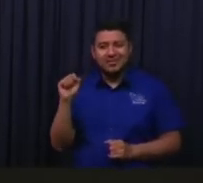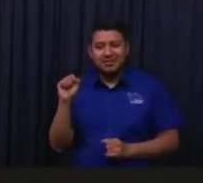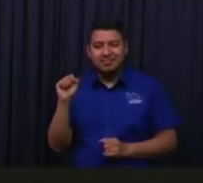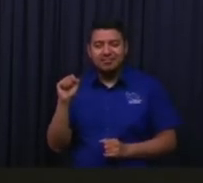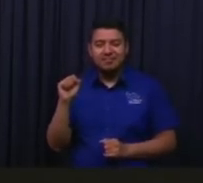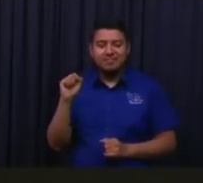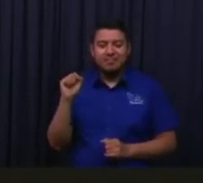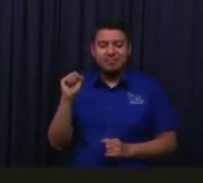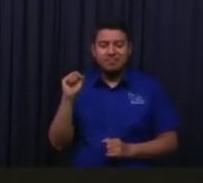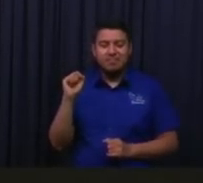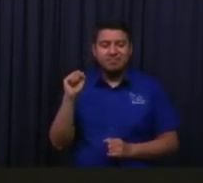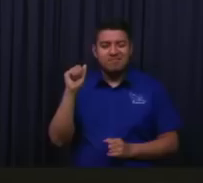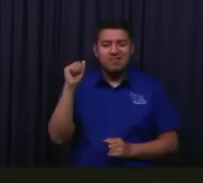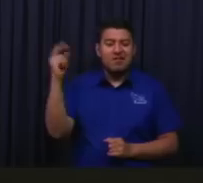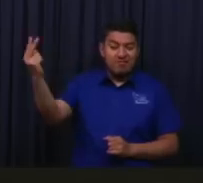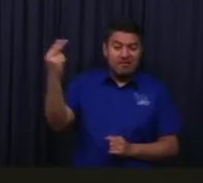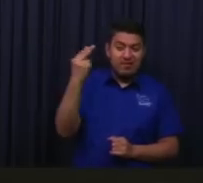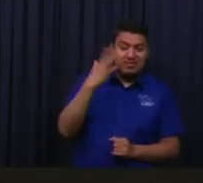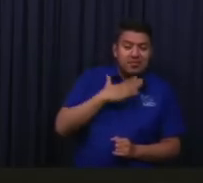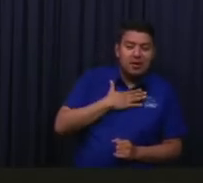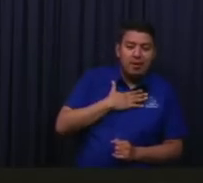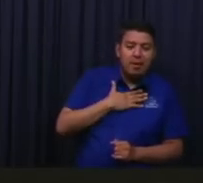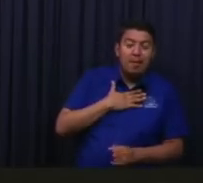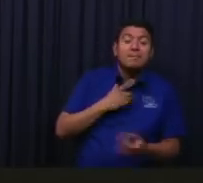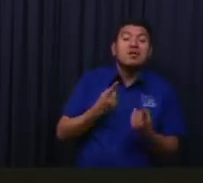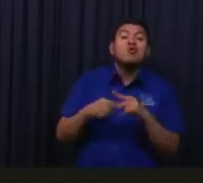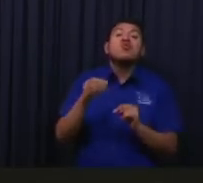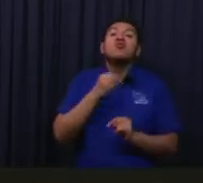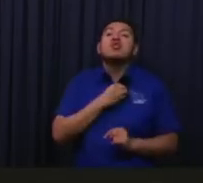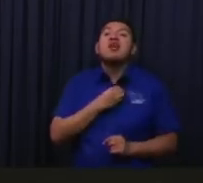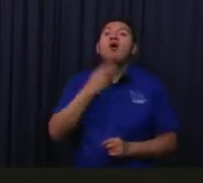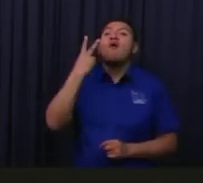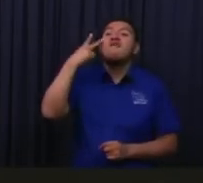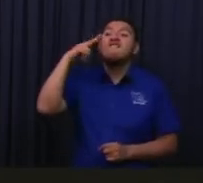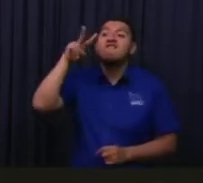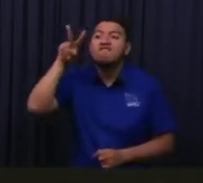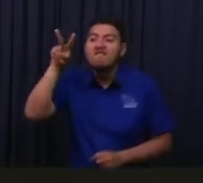bien, pero me interesaría más verte bien.